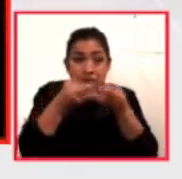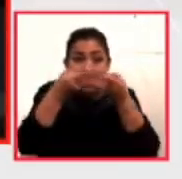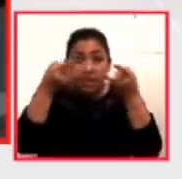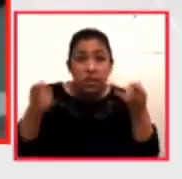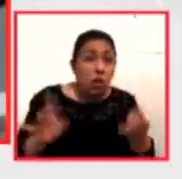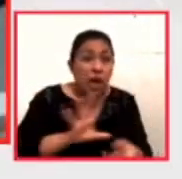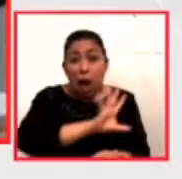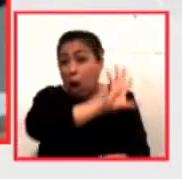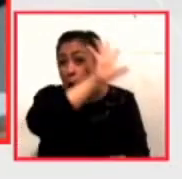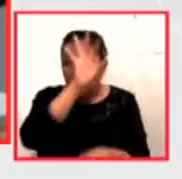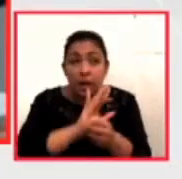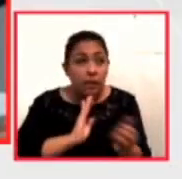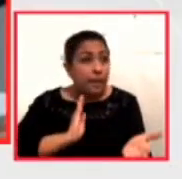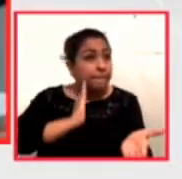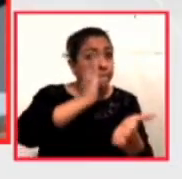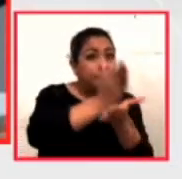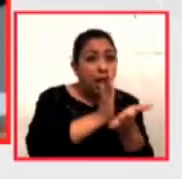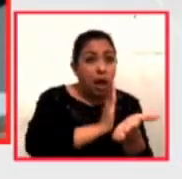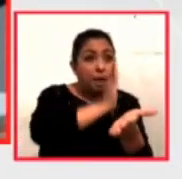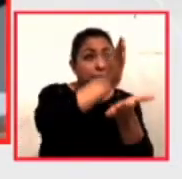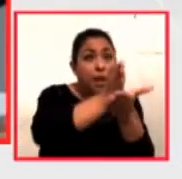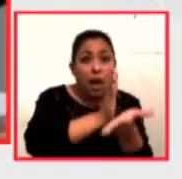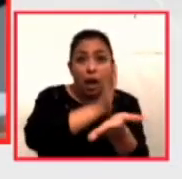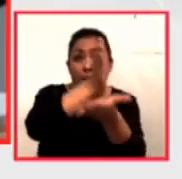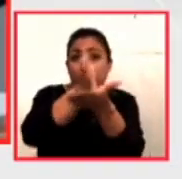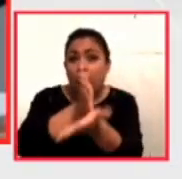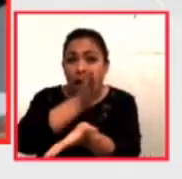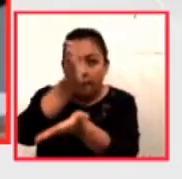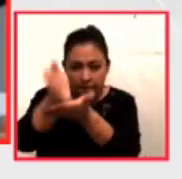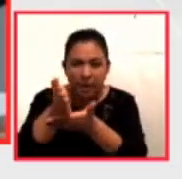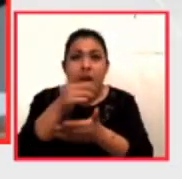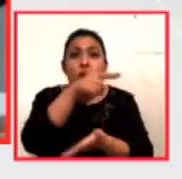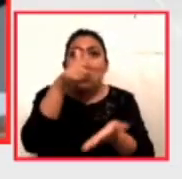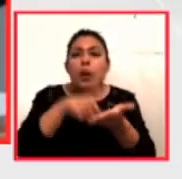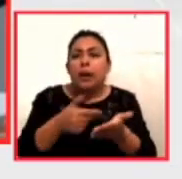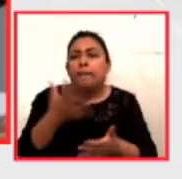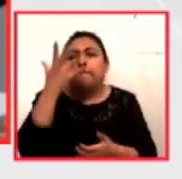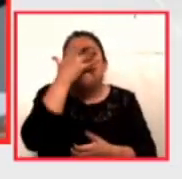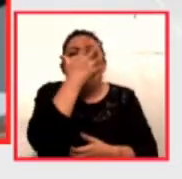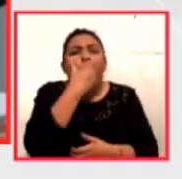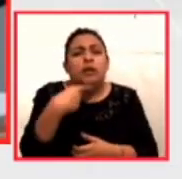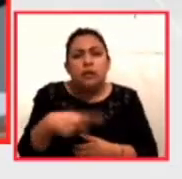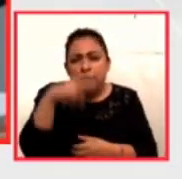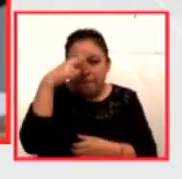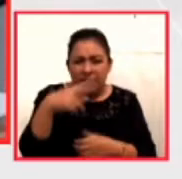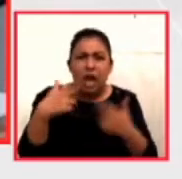locaciones, conseguimos la Hacienda de la Gavia, que era la más bella hacienda de México.